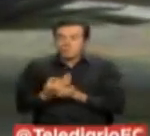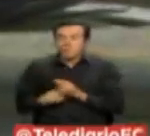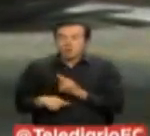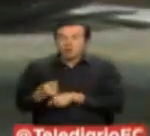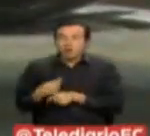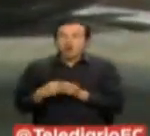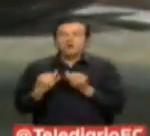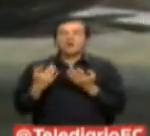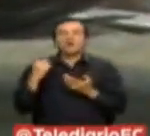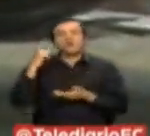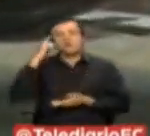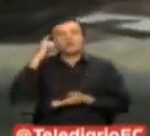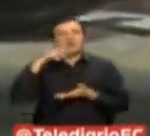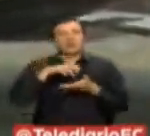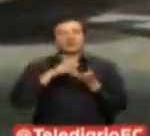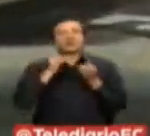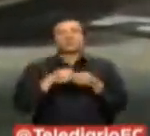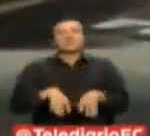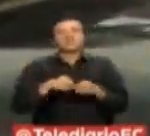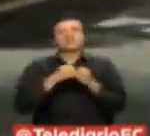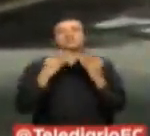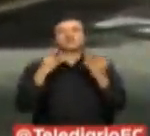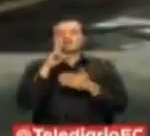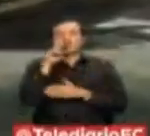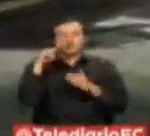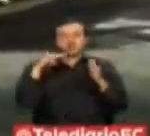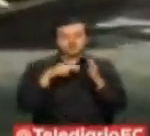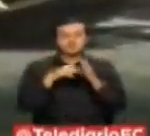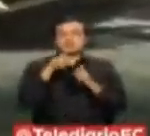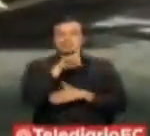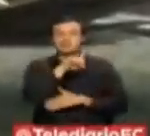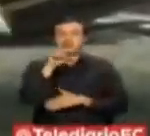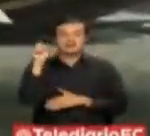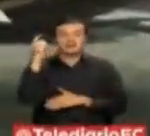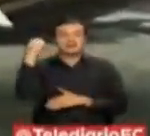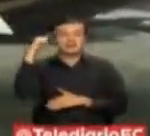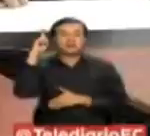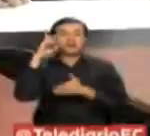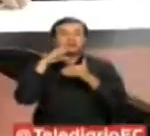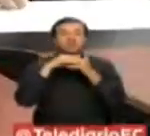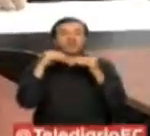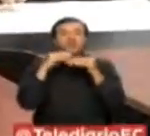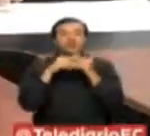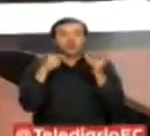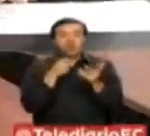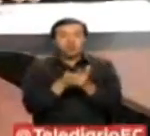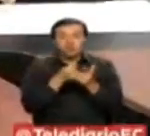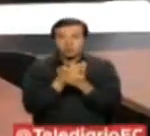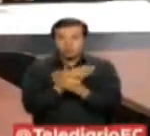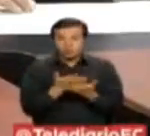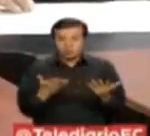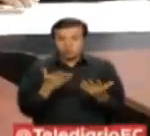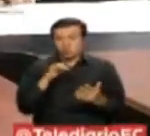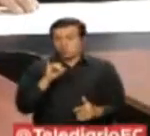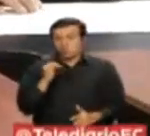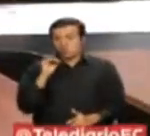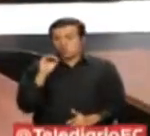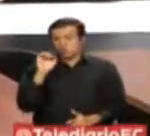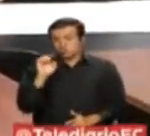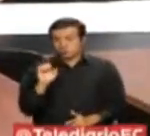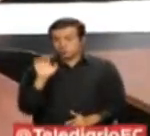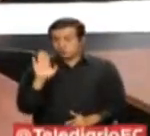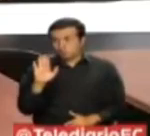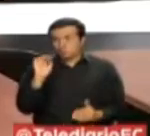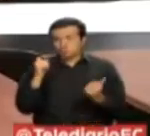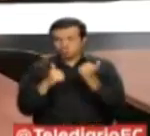dejado un perjuicio al Estado ecuatoriano de más de 2.600 millones de dólares en adquisiciones. Así lo asegura José Almeida, subdirector general de